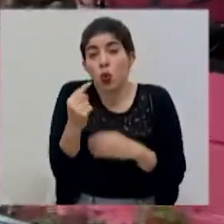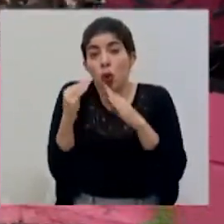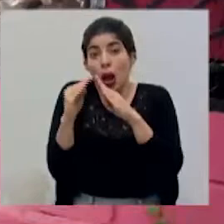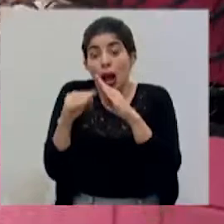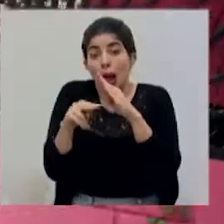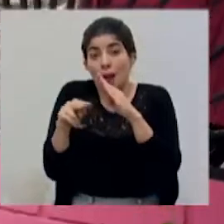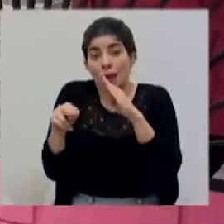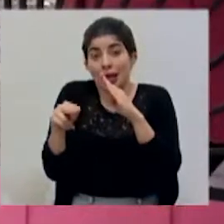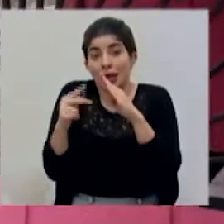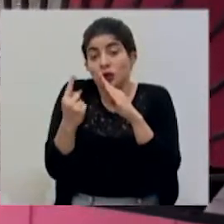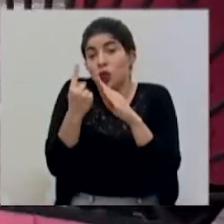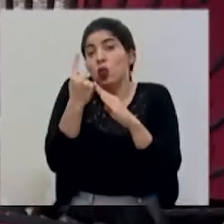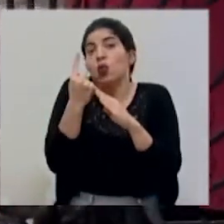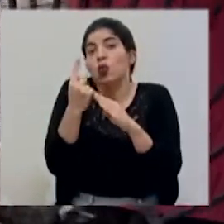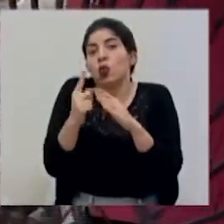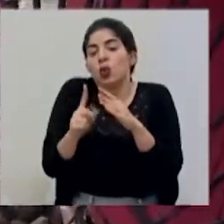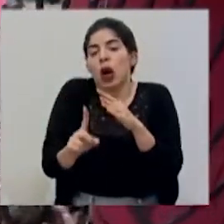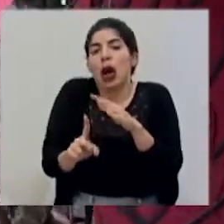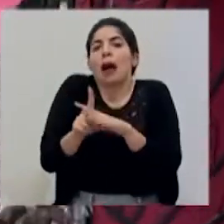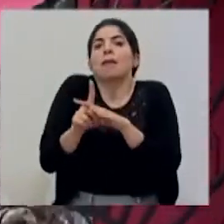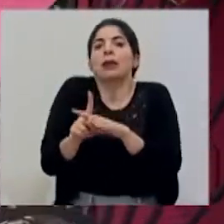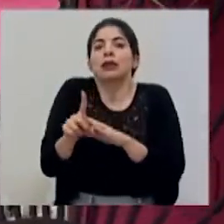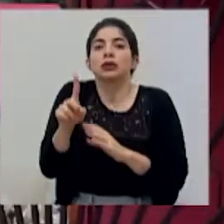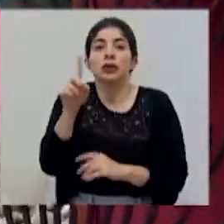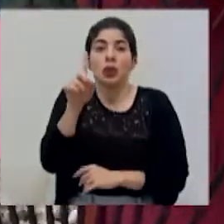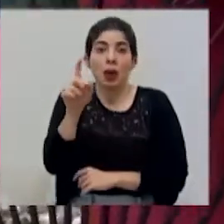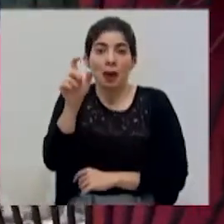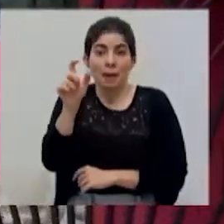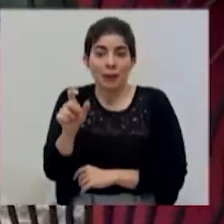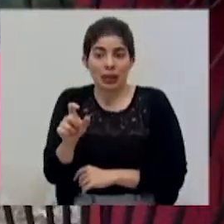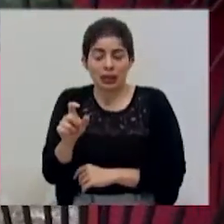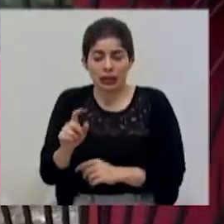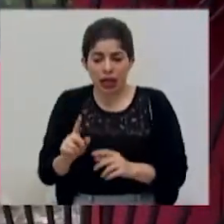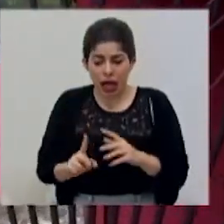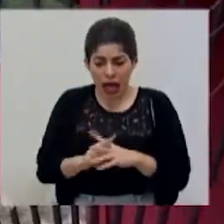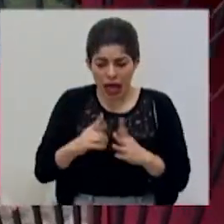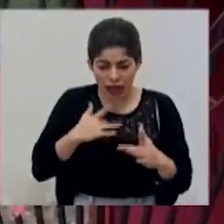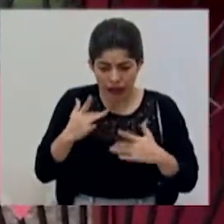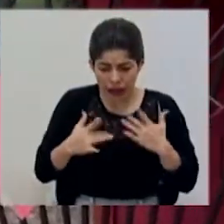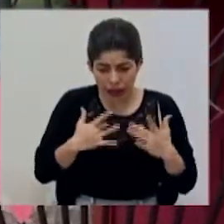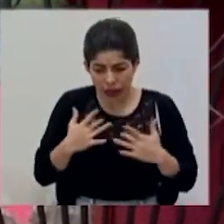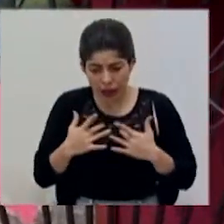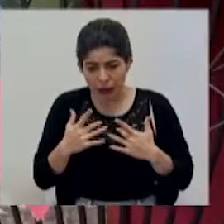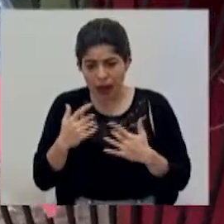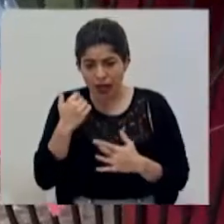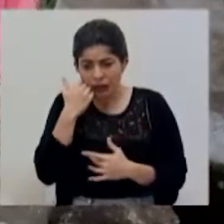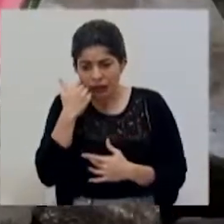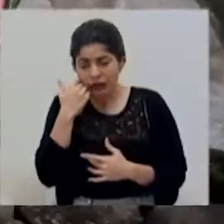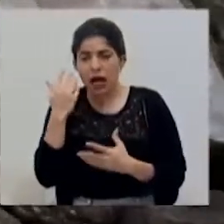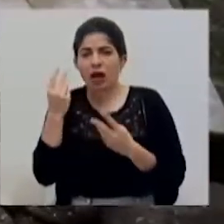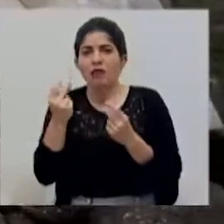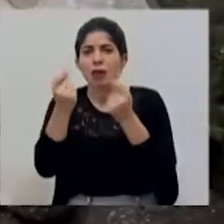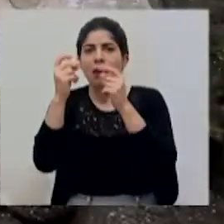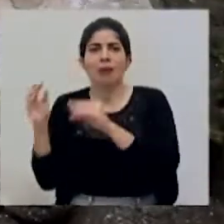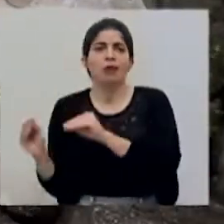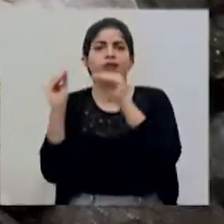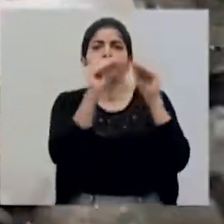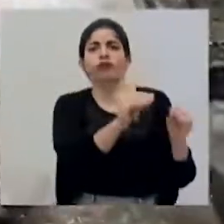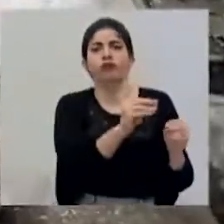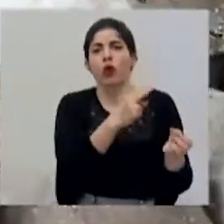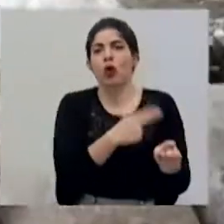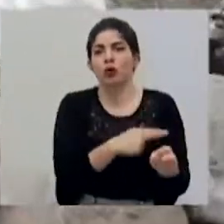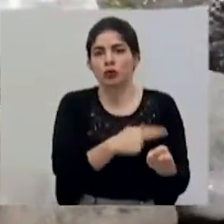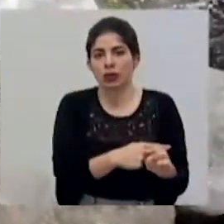se presentó una persona con síntomas que fue referida inmediatamente al hospital